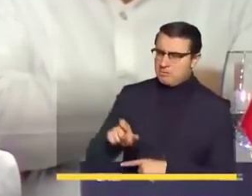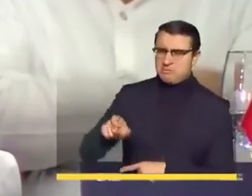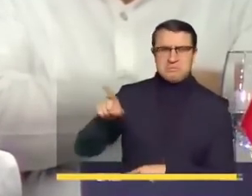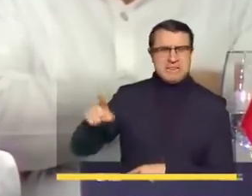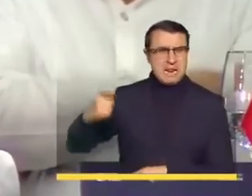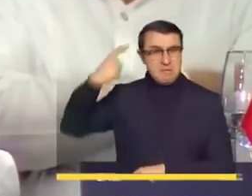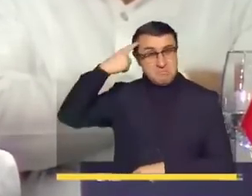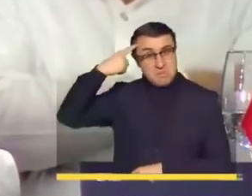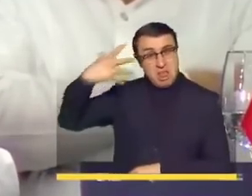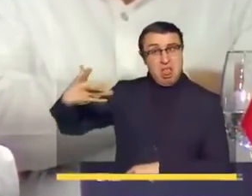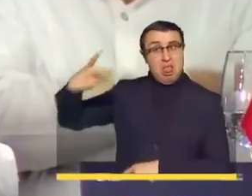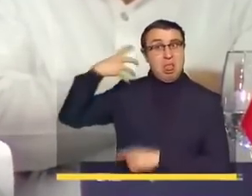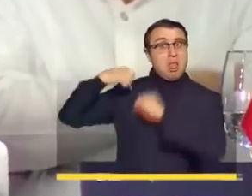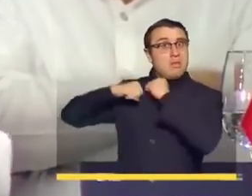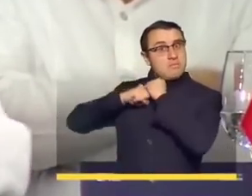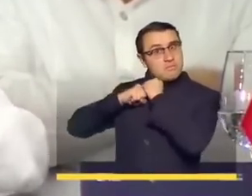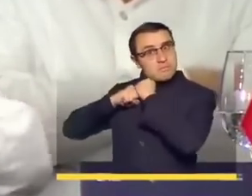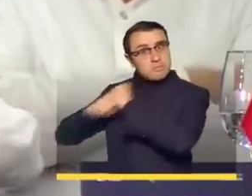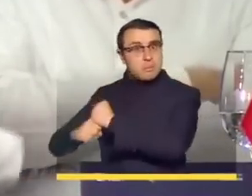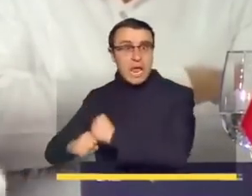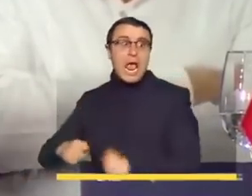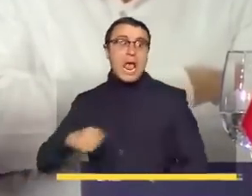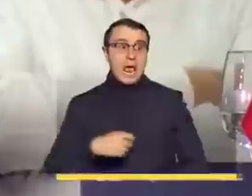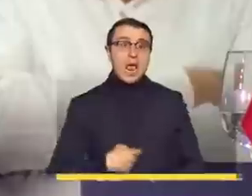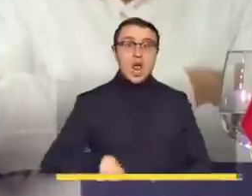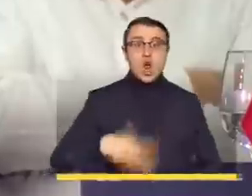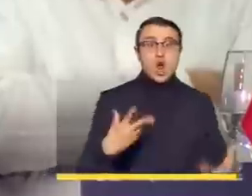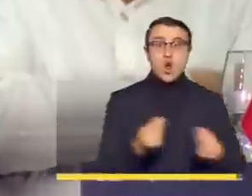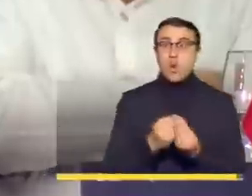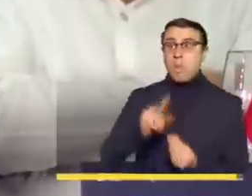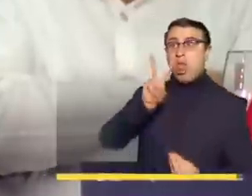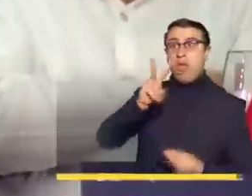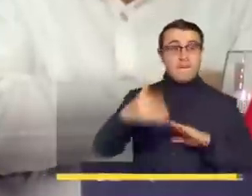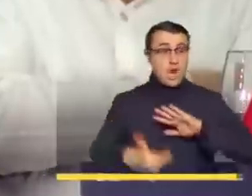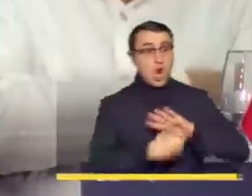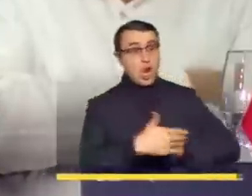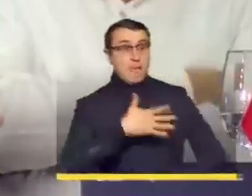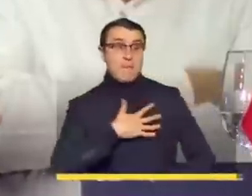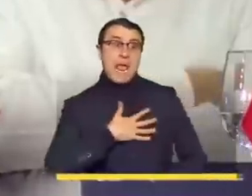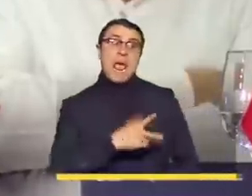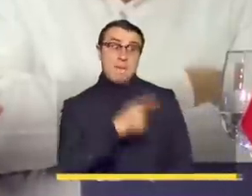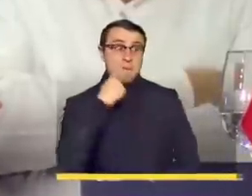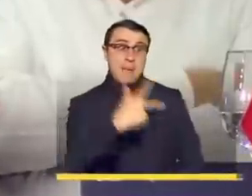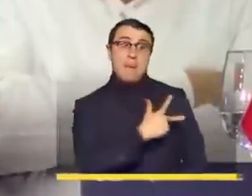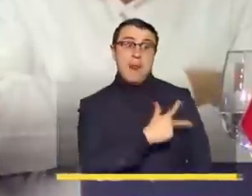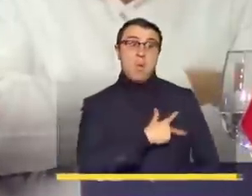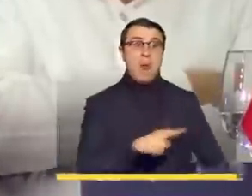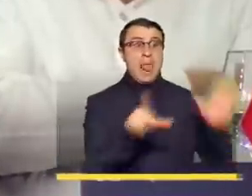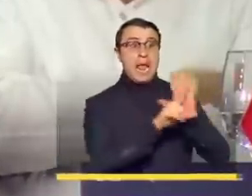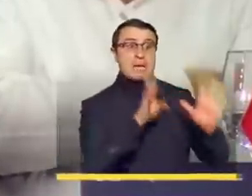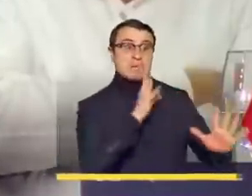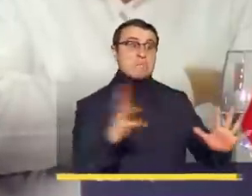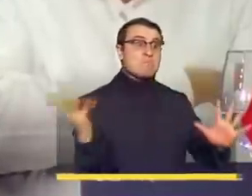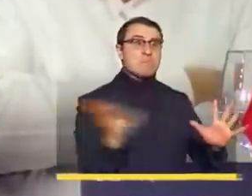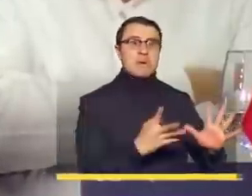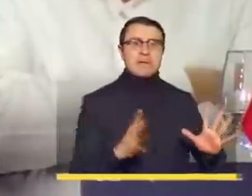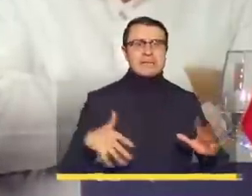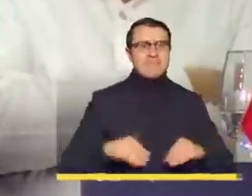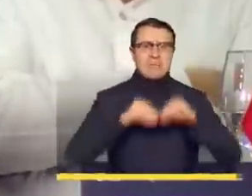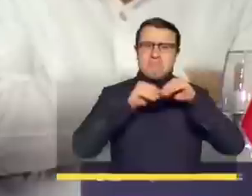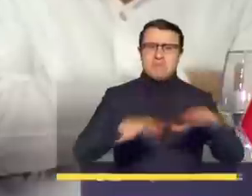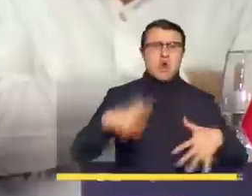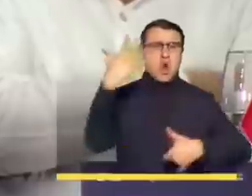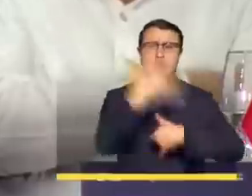Nixon, se le ocurrió que los hippies eran su enemigo y entonces tenían que volver la marihuana un delito. ¿Y se tiraron